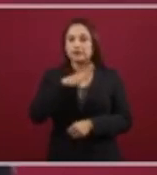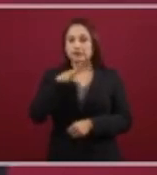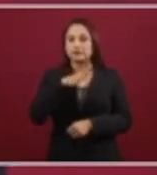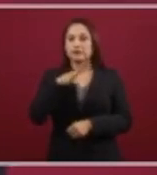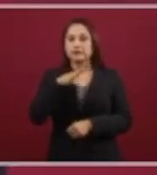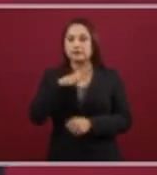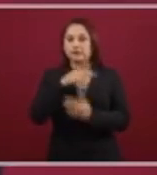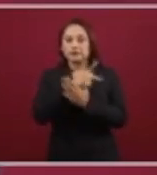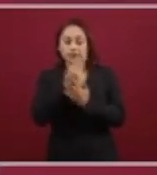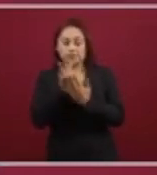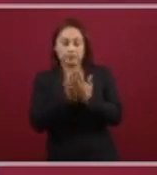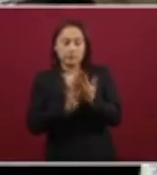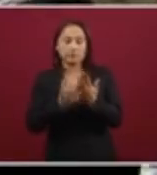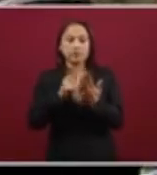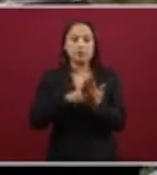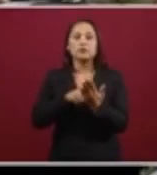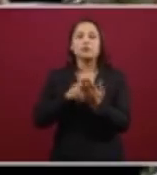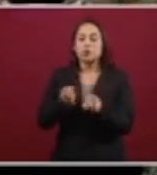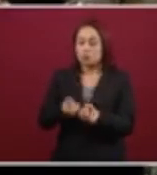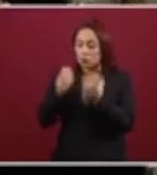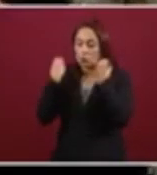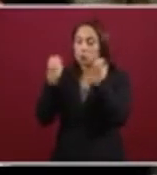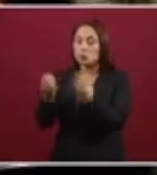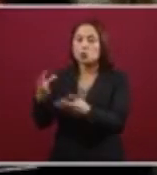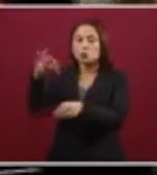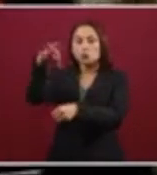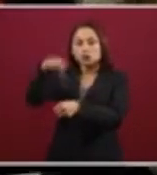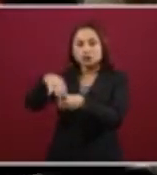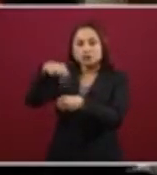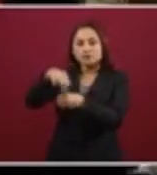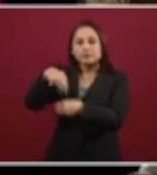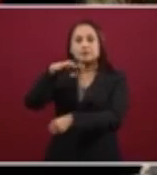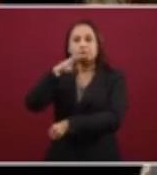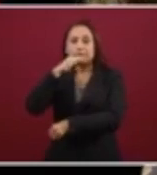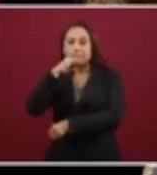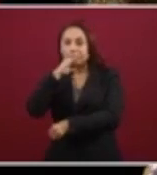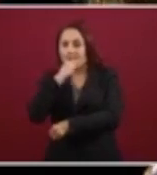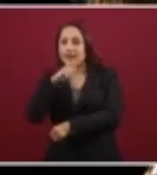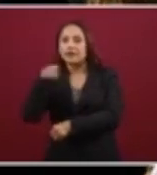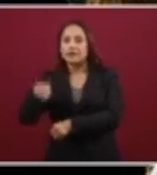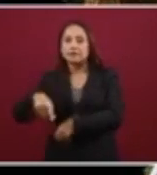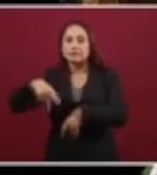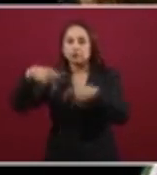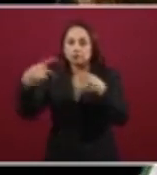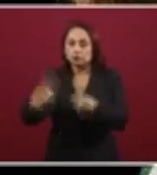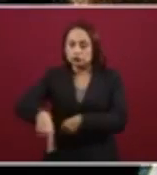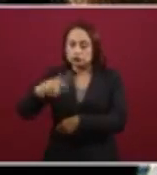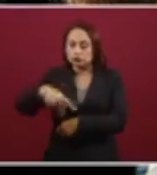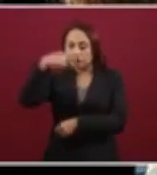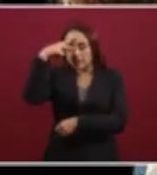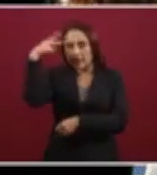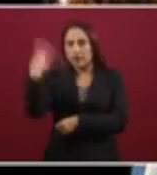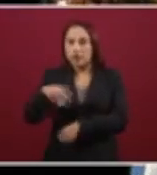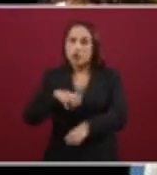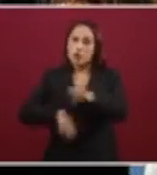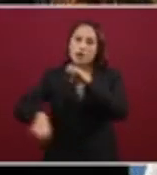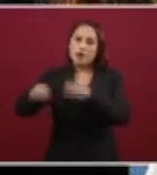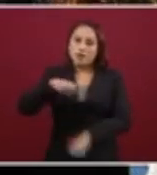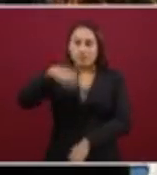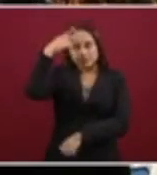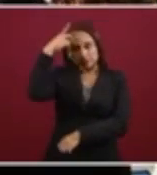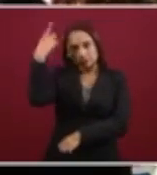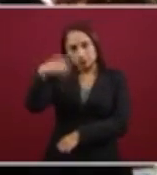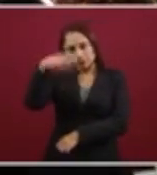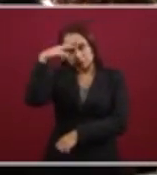de los productores semilla mejorada de maíz producida por empresas mexicanas. Esta semilla mejorada no